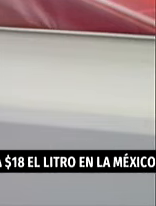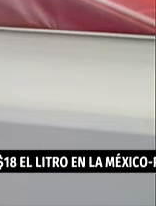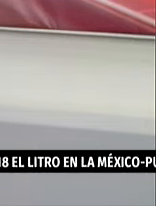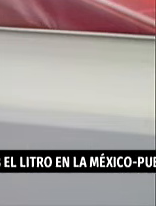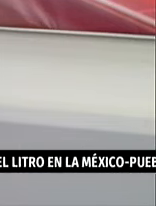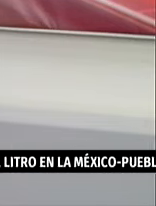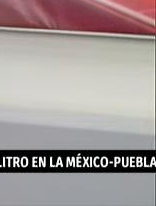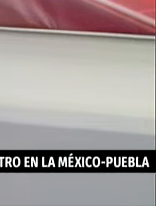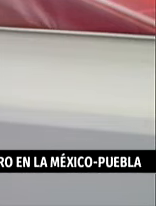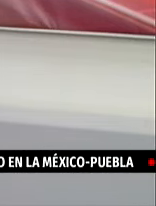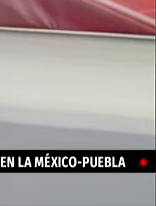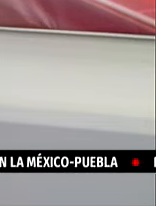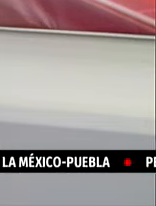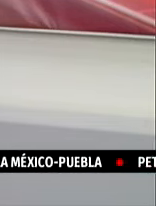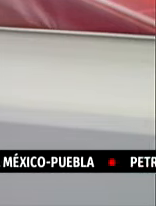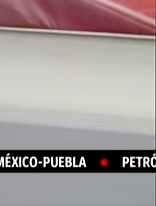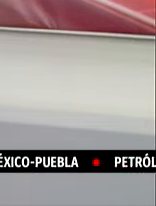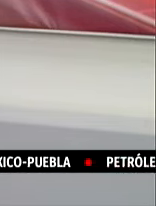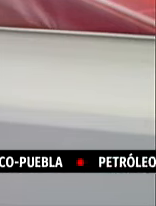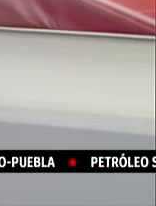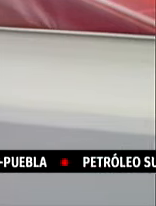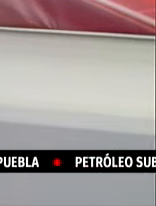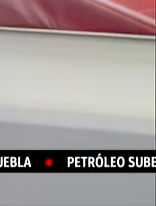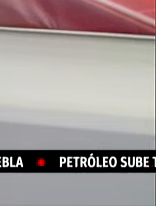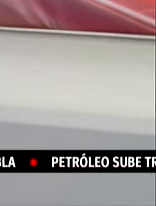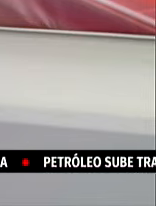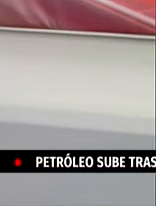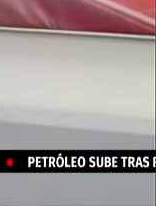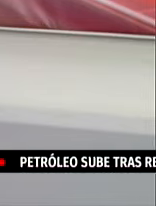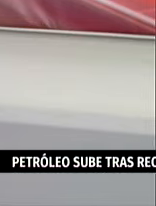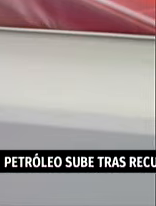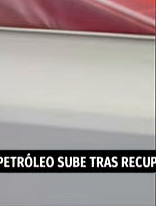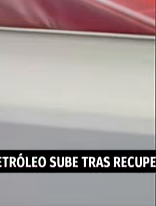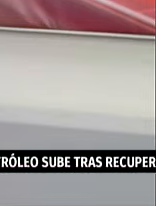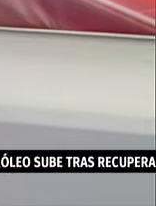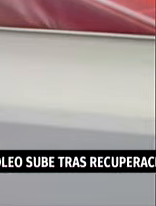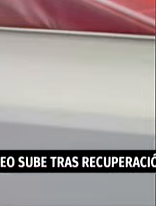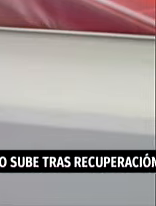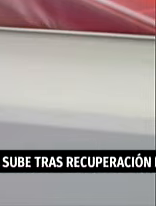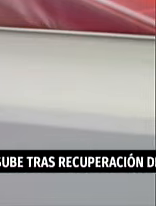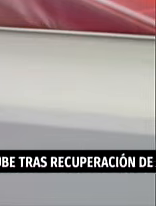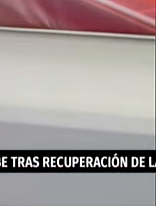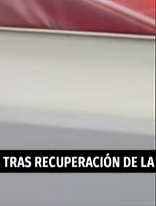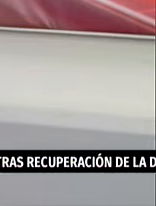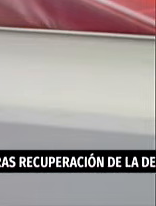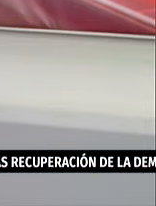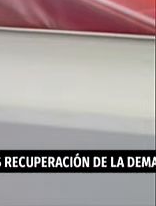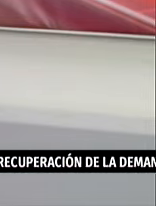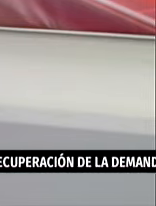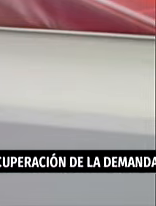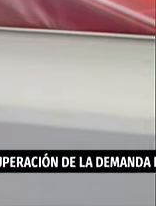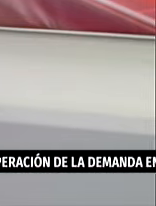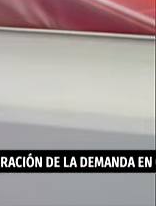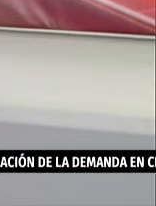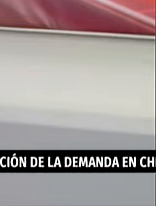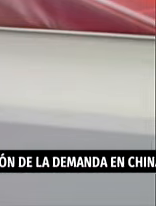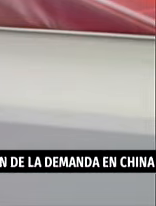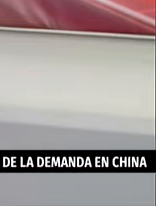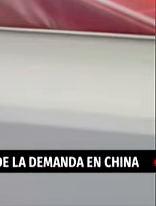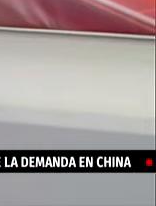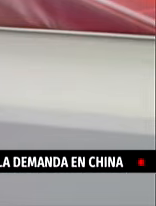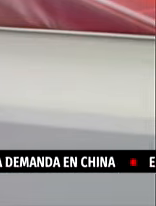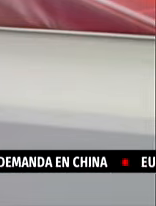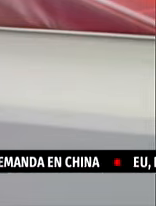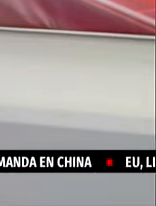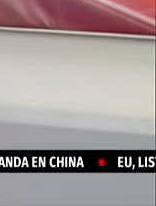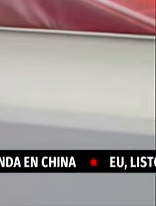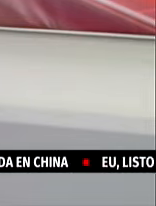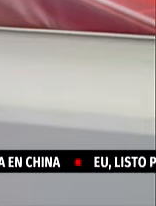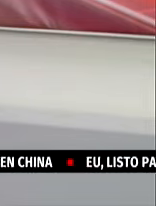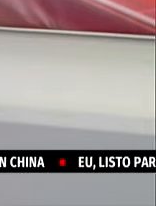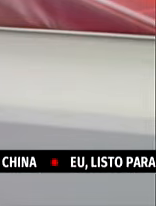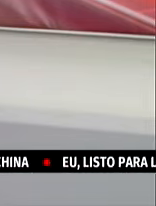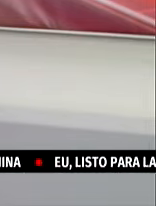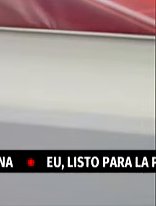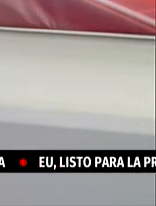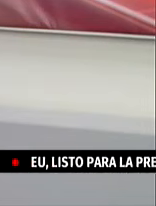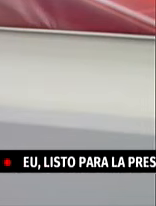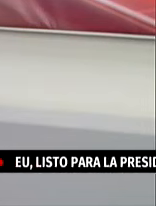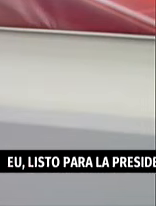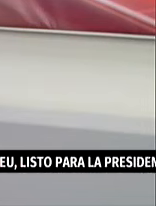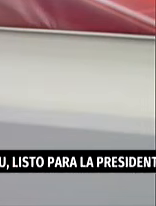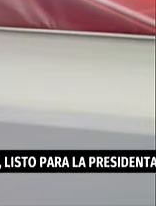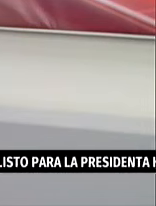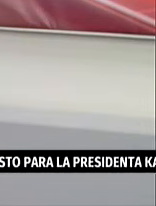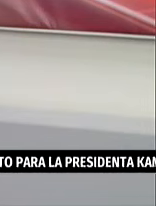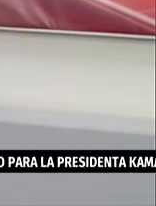conocer a la audiencia cómo es que se determina esto. Hoy van a presentar esta propuesta, pero pues como lo hemos explicado a la